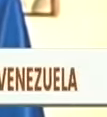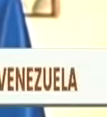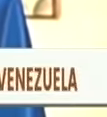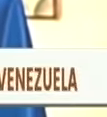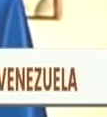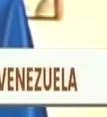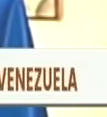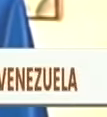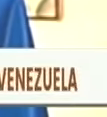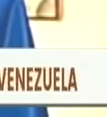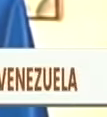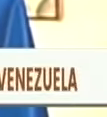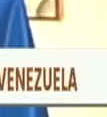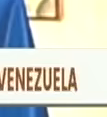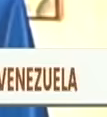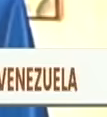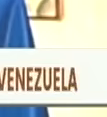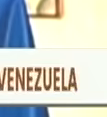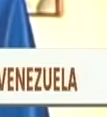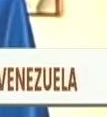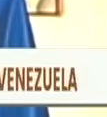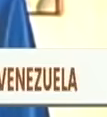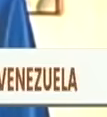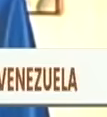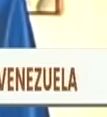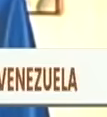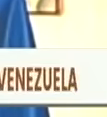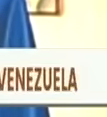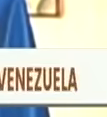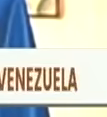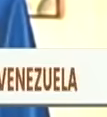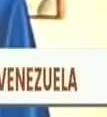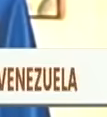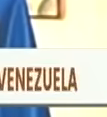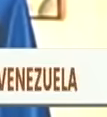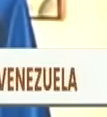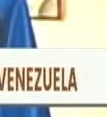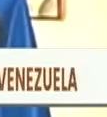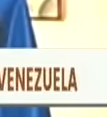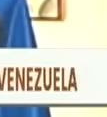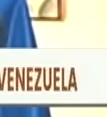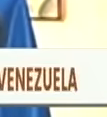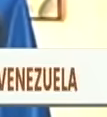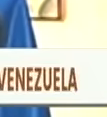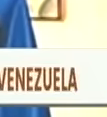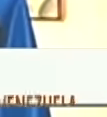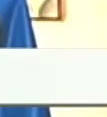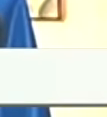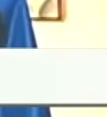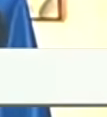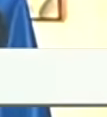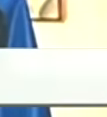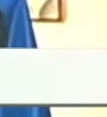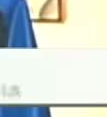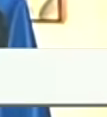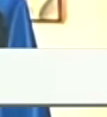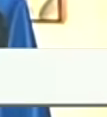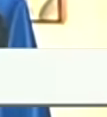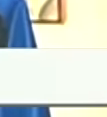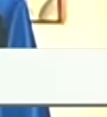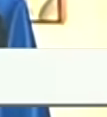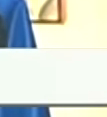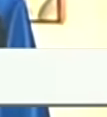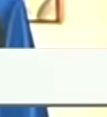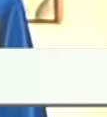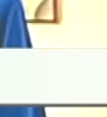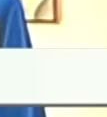de nuestro diálogo. Es lógico, Venezuela es uno de los amigos más cercanos y de confianza en la América Latina y